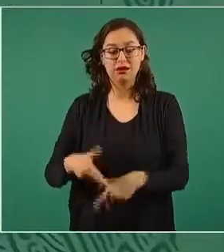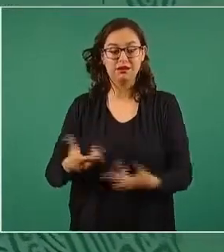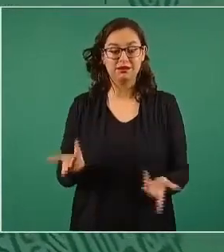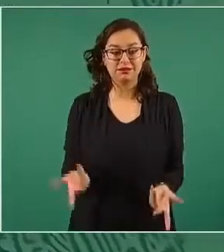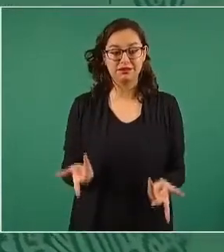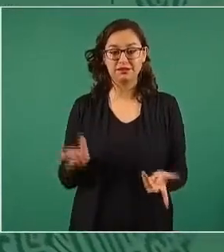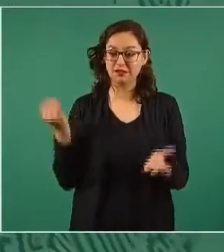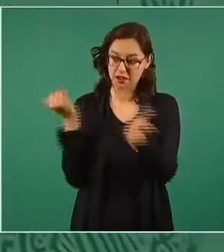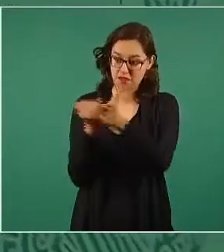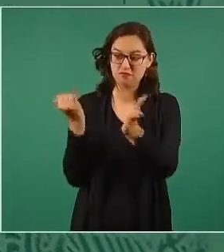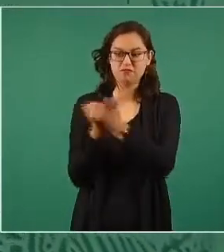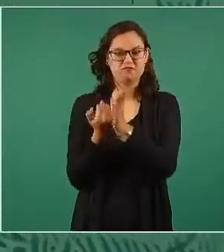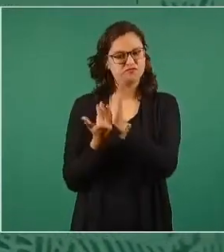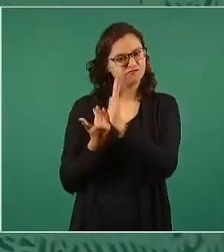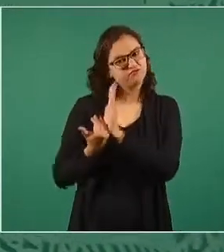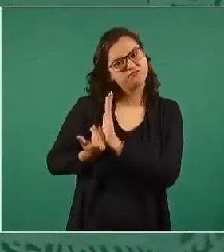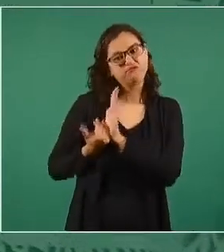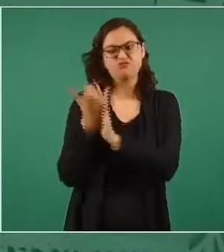esas reformas.